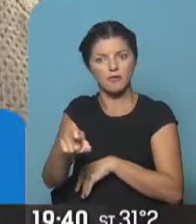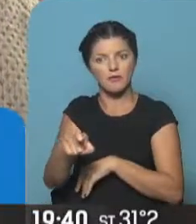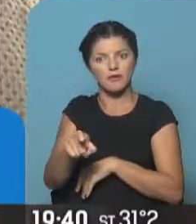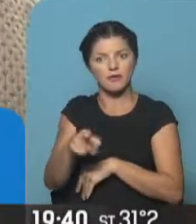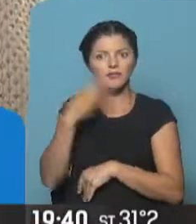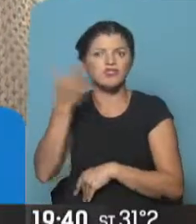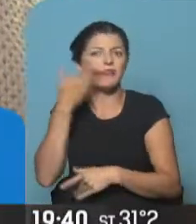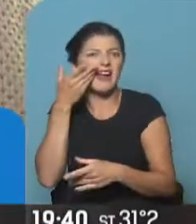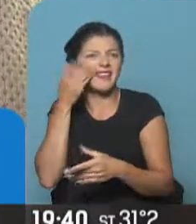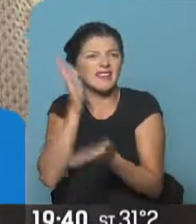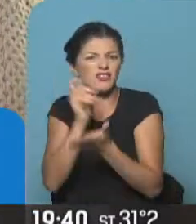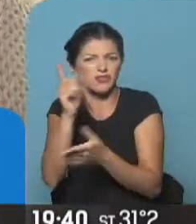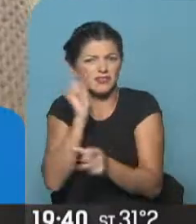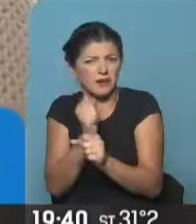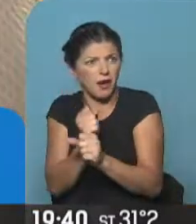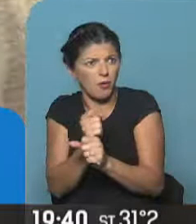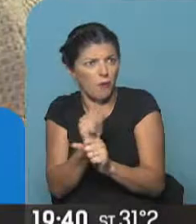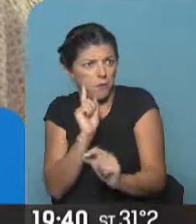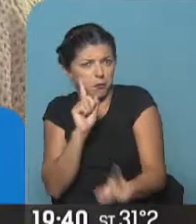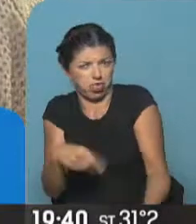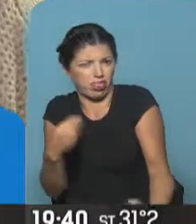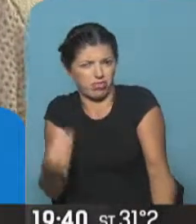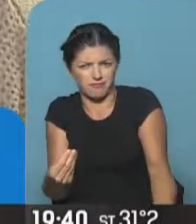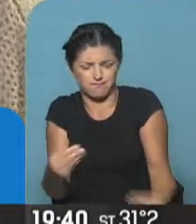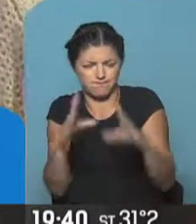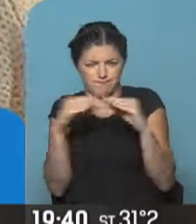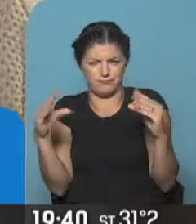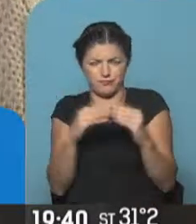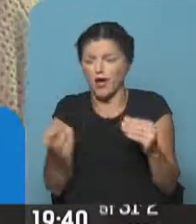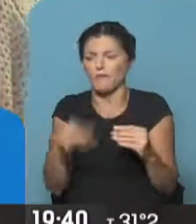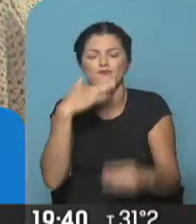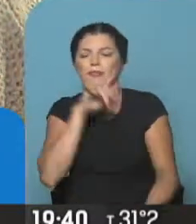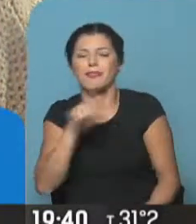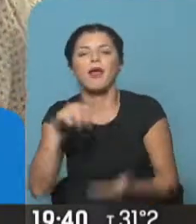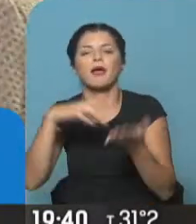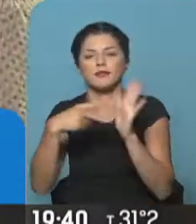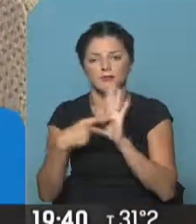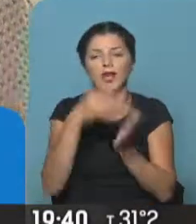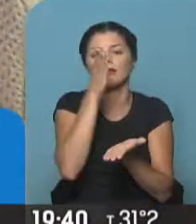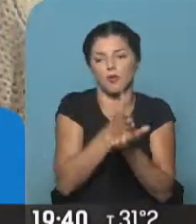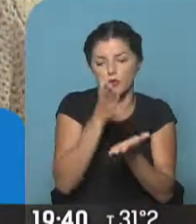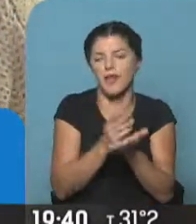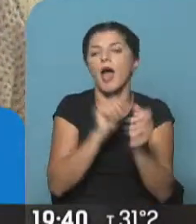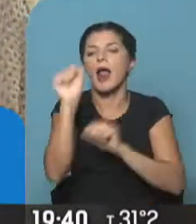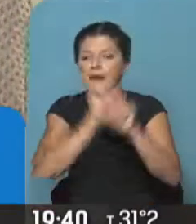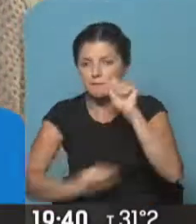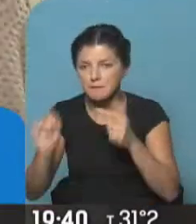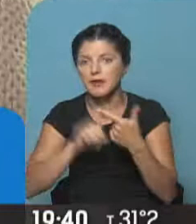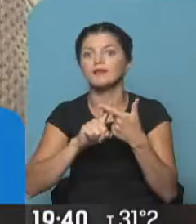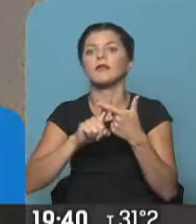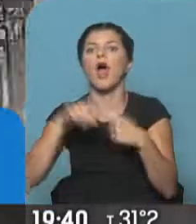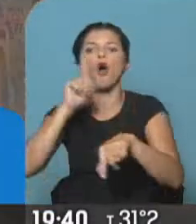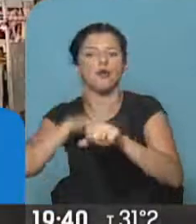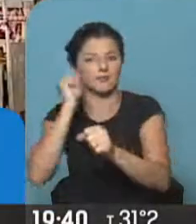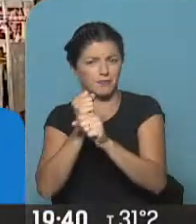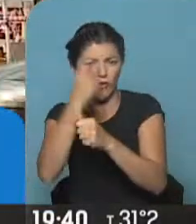laborales. No tienen idea de lo que es un derecho laboral, no tienen idea de lo que es seguridad, no tienen idea de lo que es higiene, no tienen idea de lo que es jornada laboral, no tienen idea de